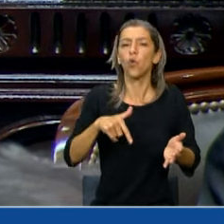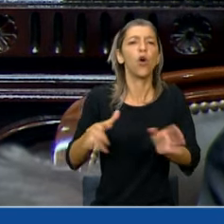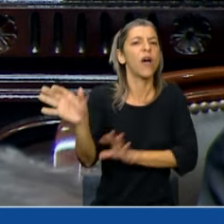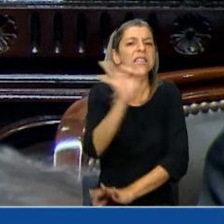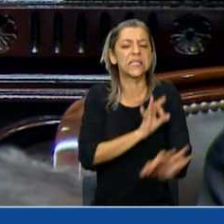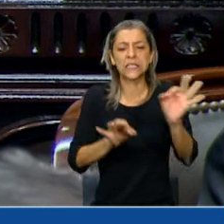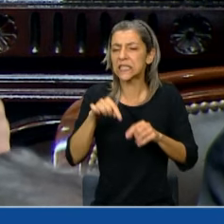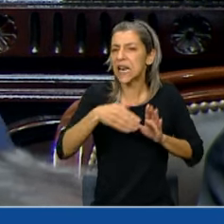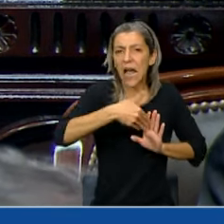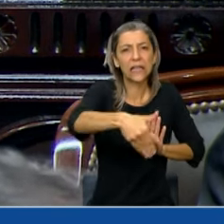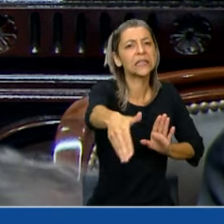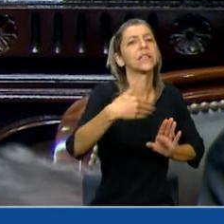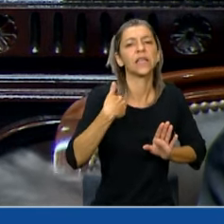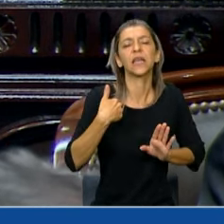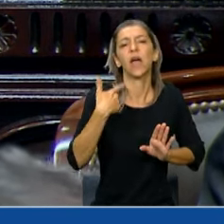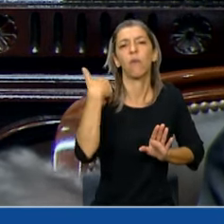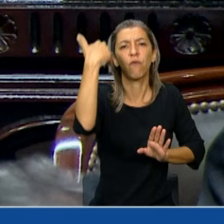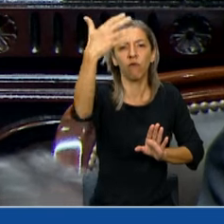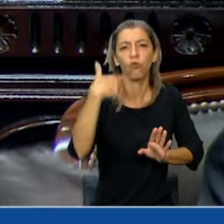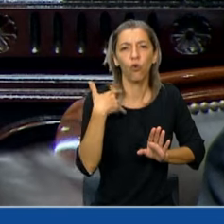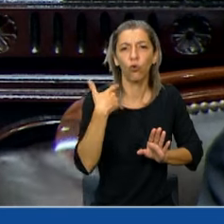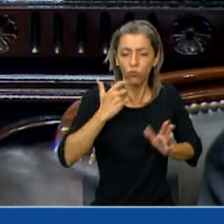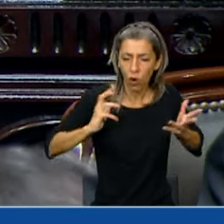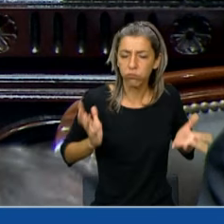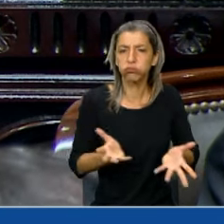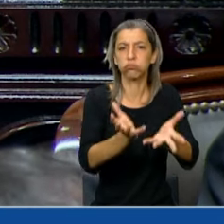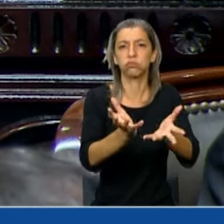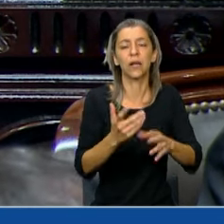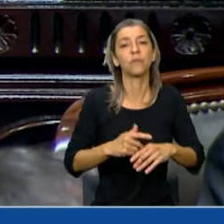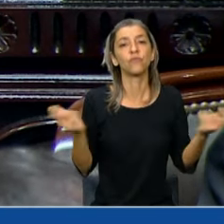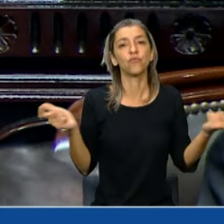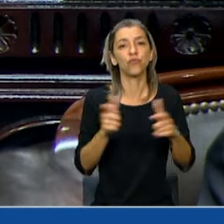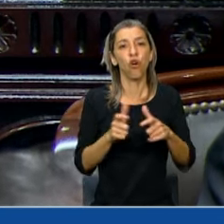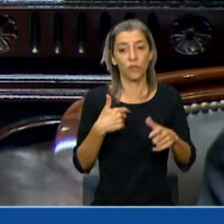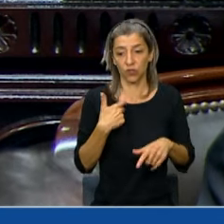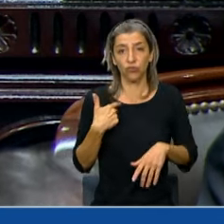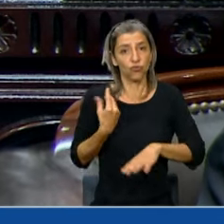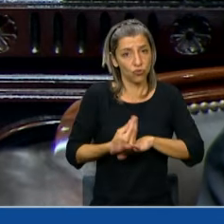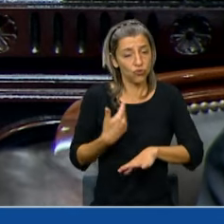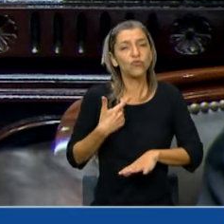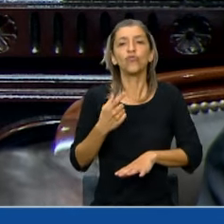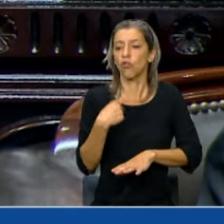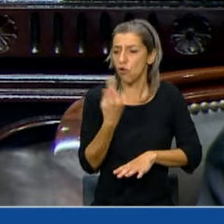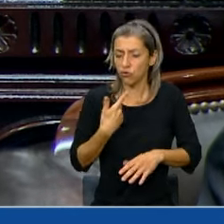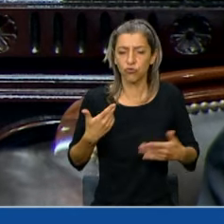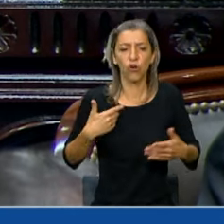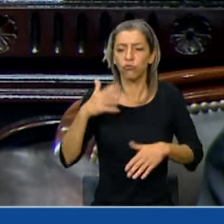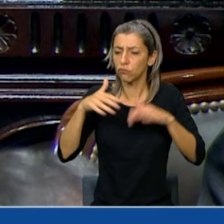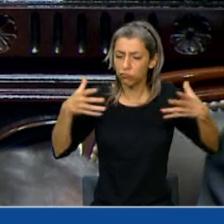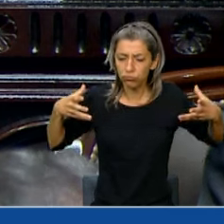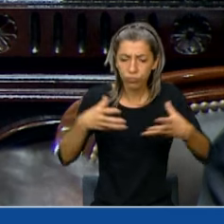patria cuando el plan fue remitido a la comisión que presido hicimos lo que había que hacer lo analizamos